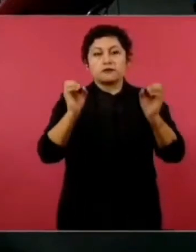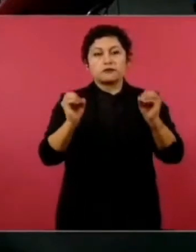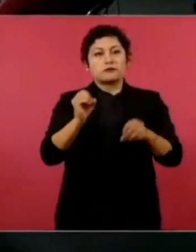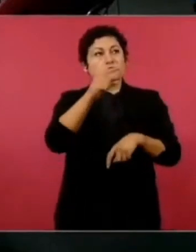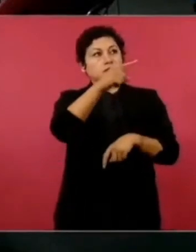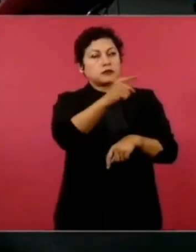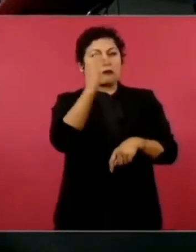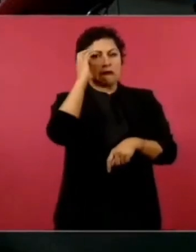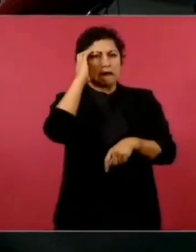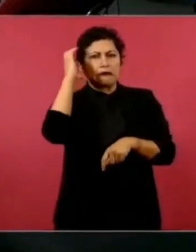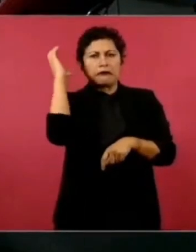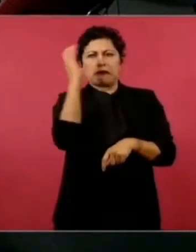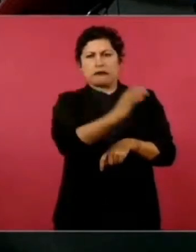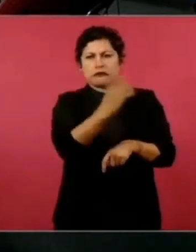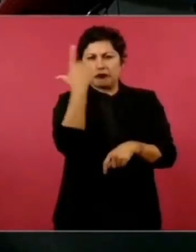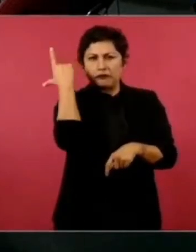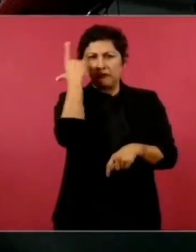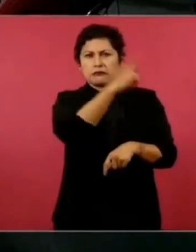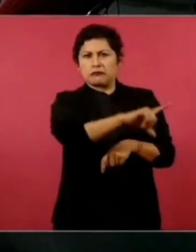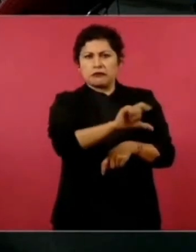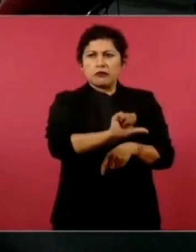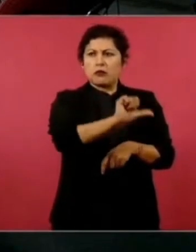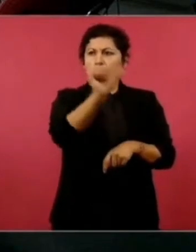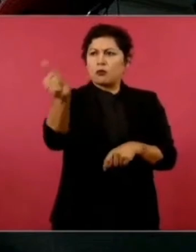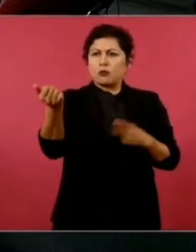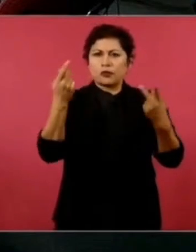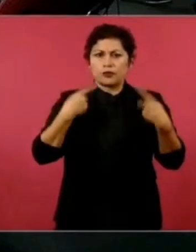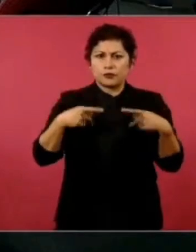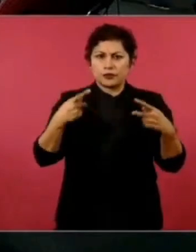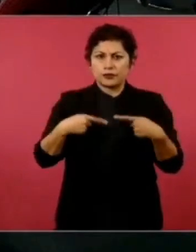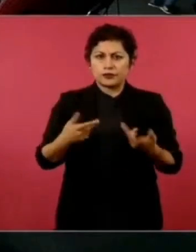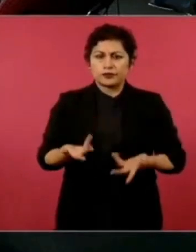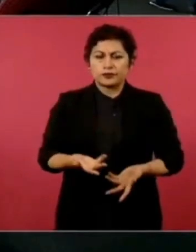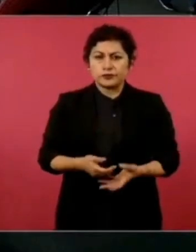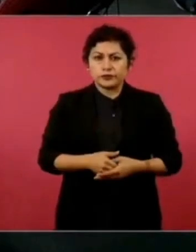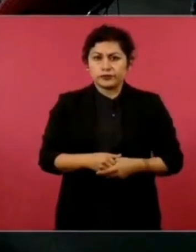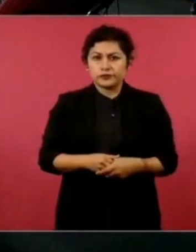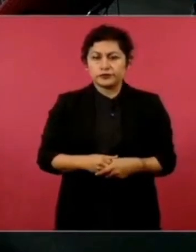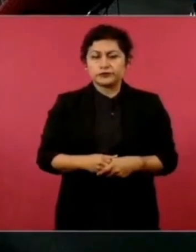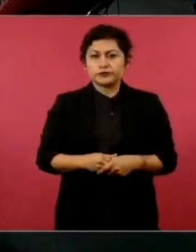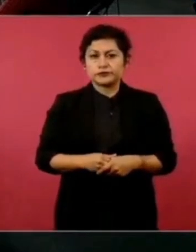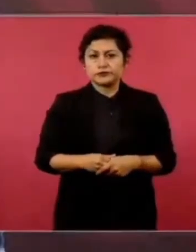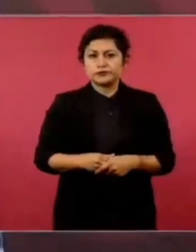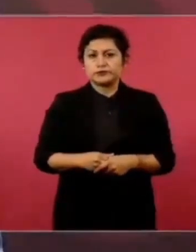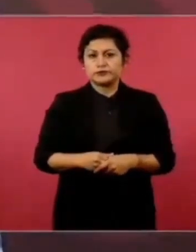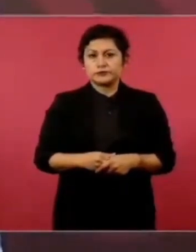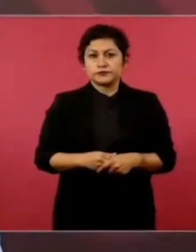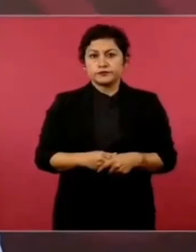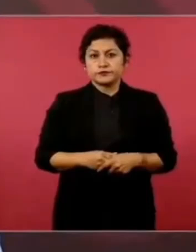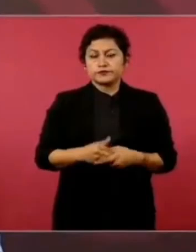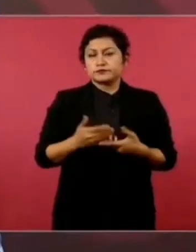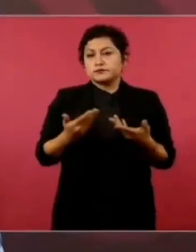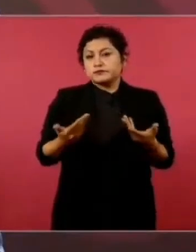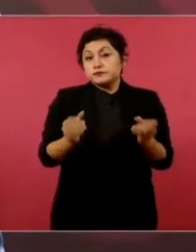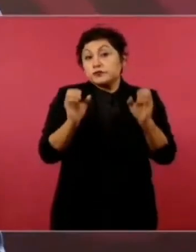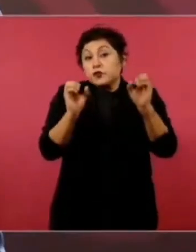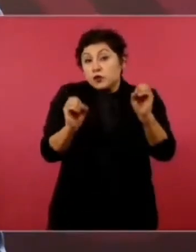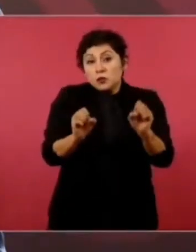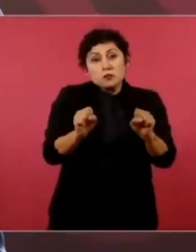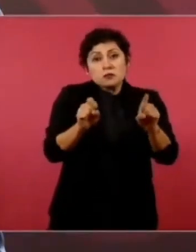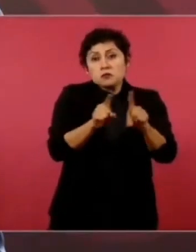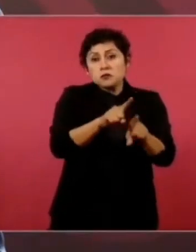muerte de personas y también de policías,